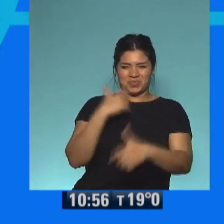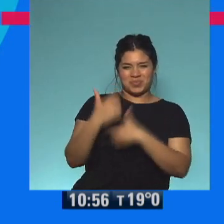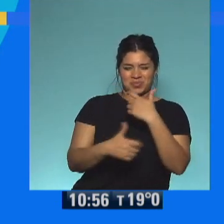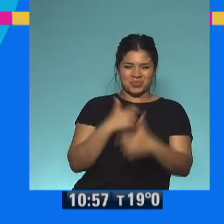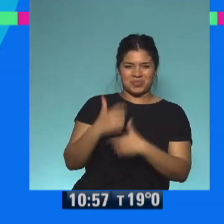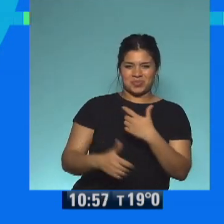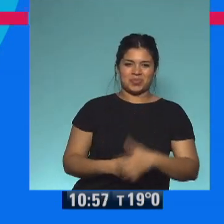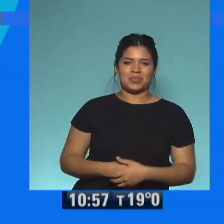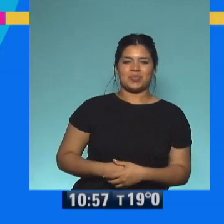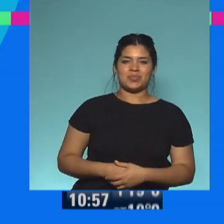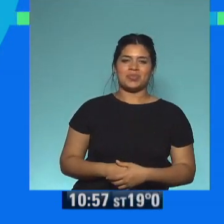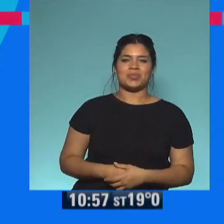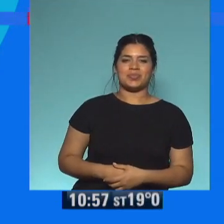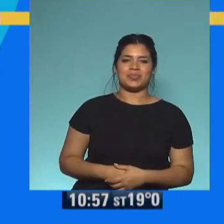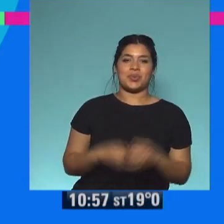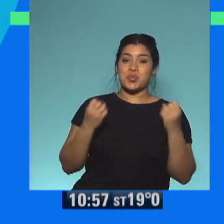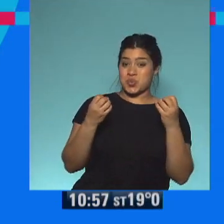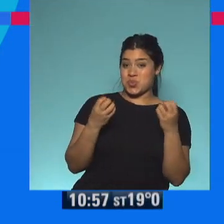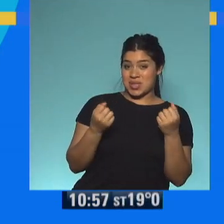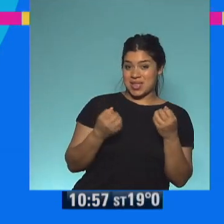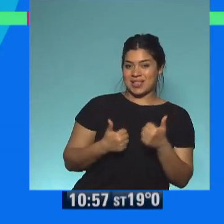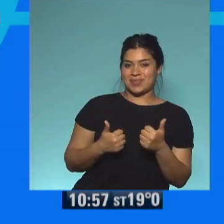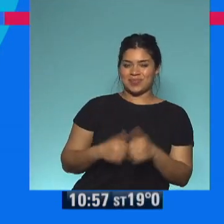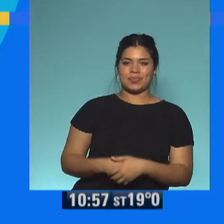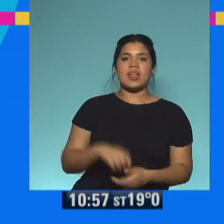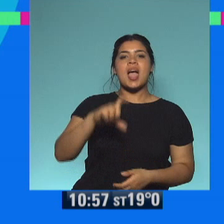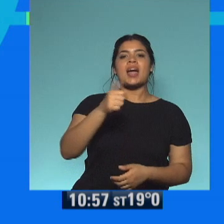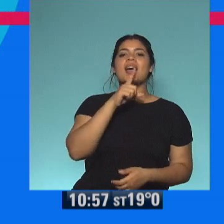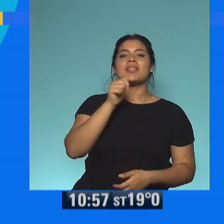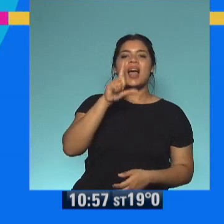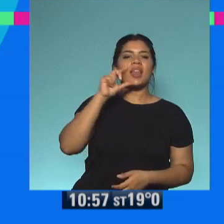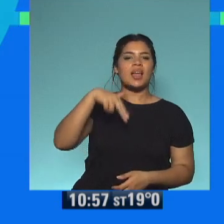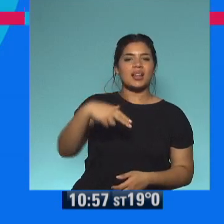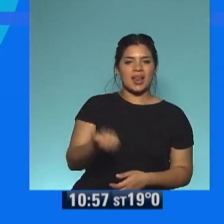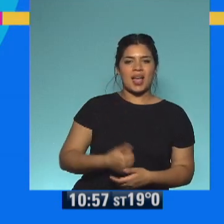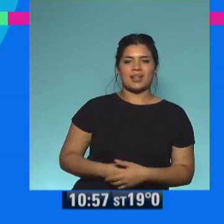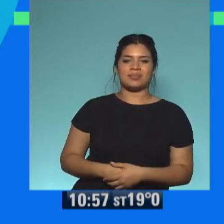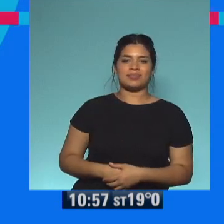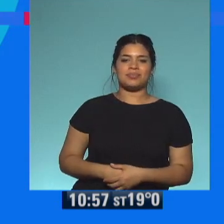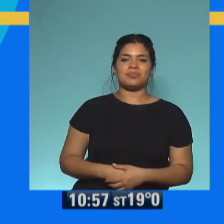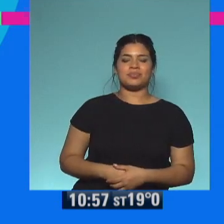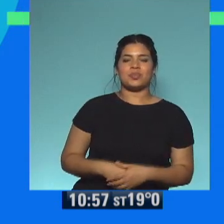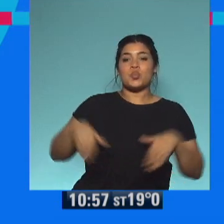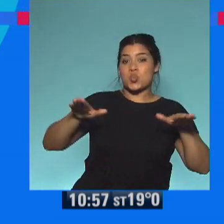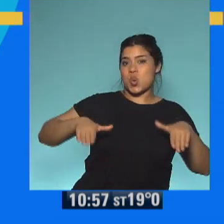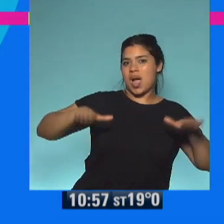foto. No digamos. Muy bien, Bruno. Qué buen truco, Catalina. Catalina. Acá, Montserrat, volando por